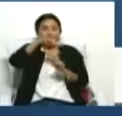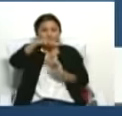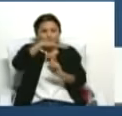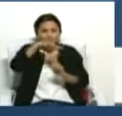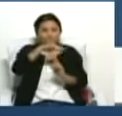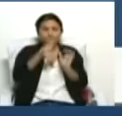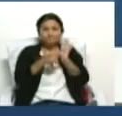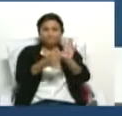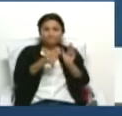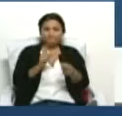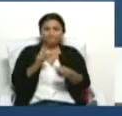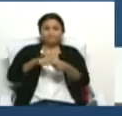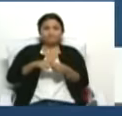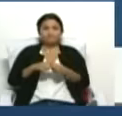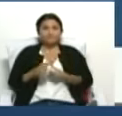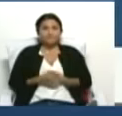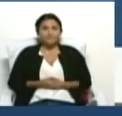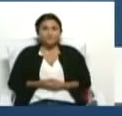lamentablemente